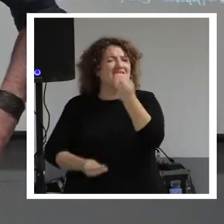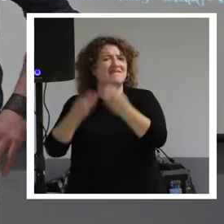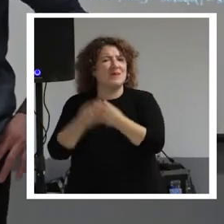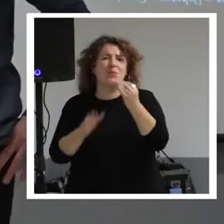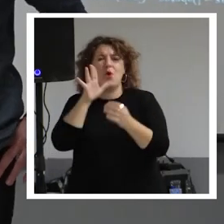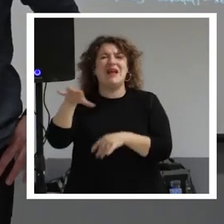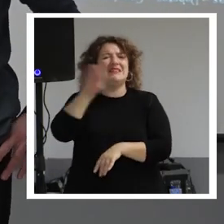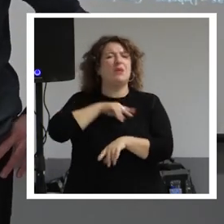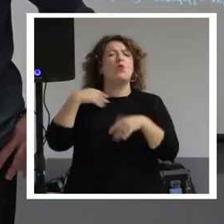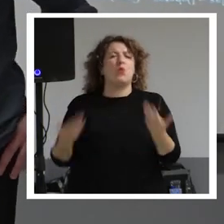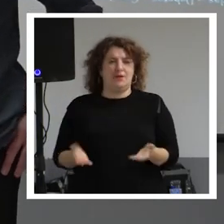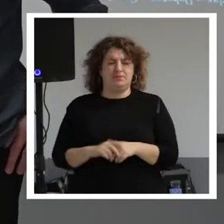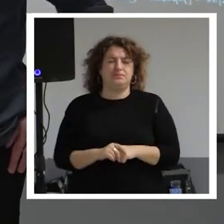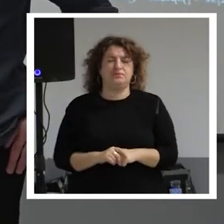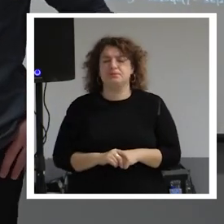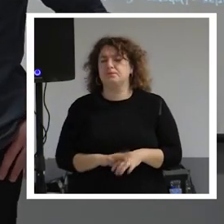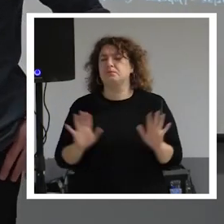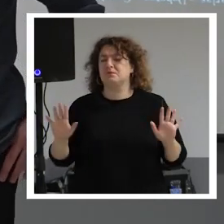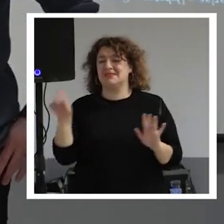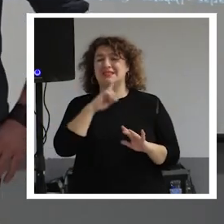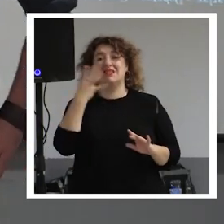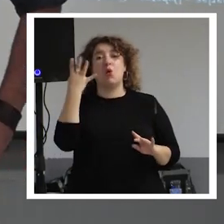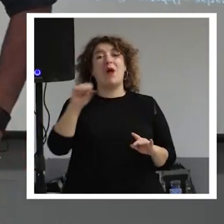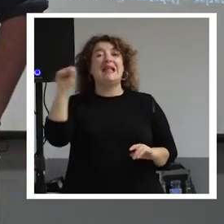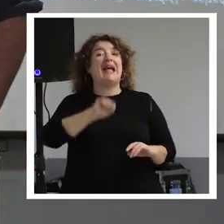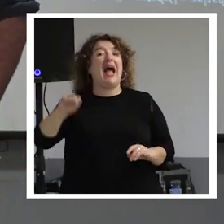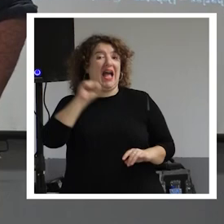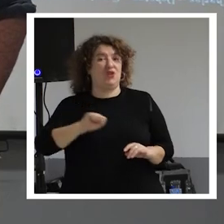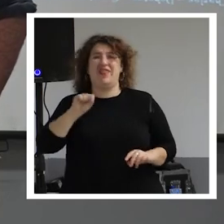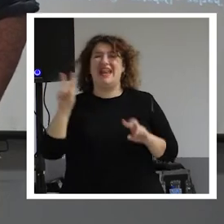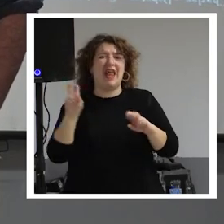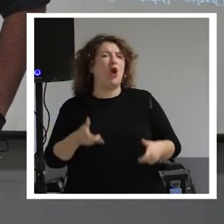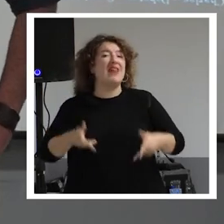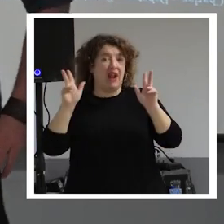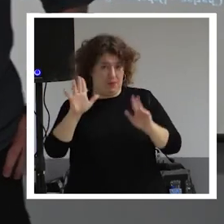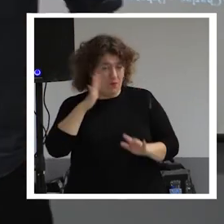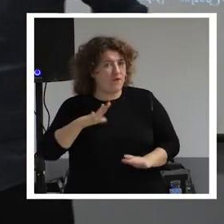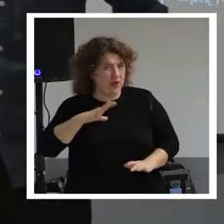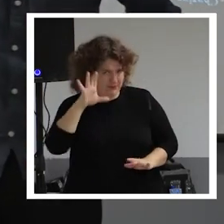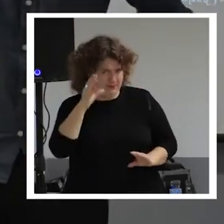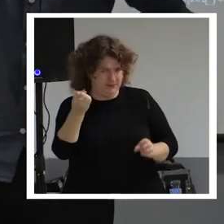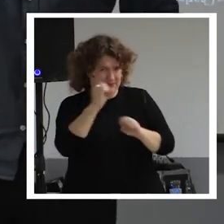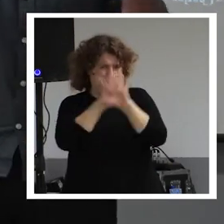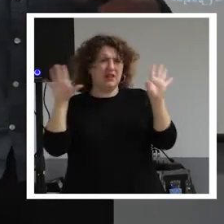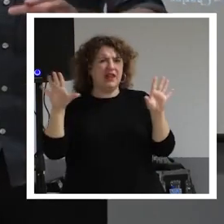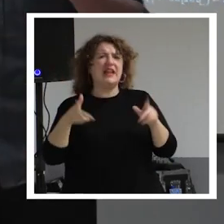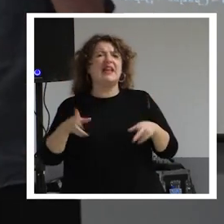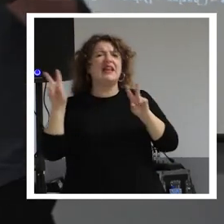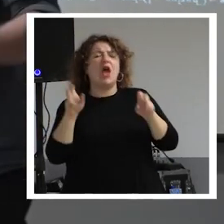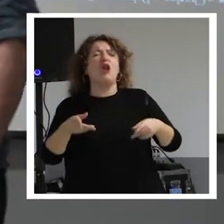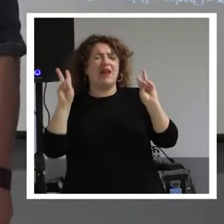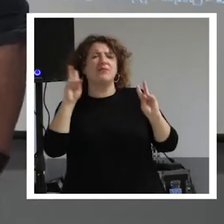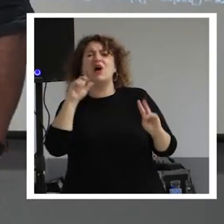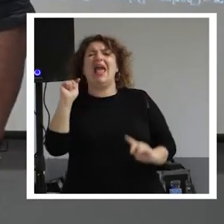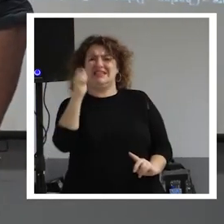en el estallido social de manera distinta ahora bien Cuál era el contexto político en que surge el estallido para ver todos los errores que se cometieron en la interpretación